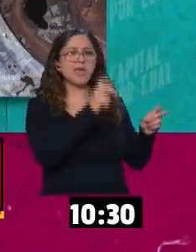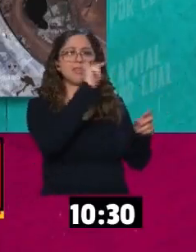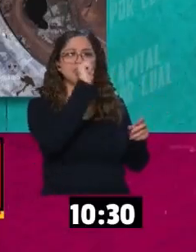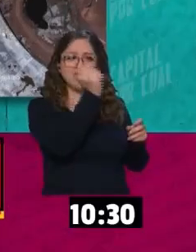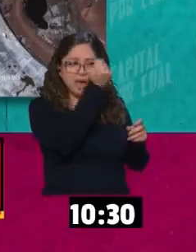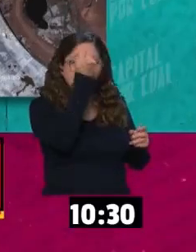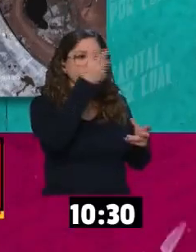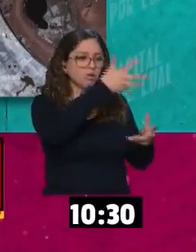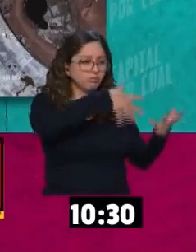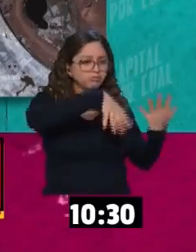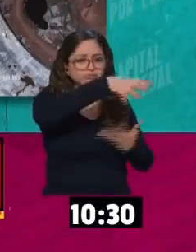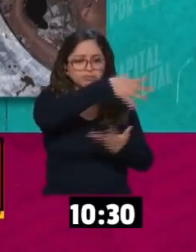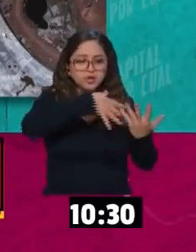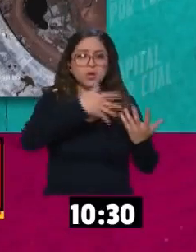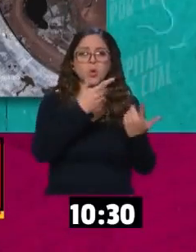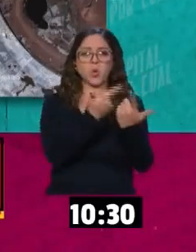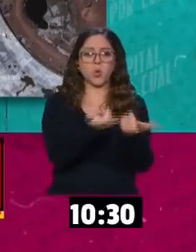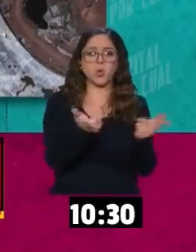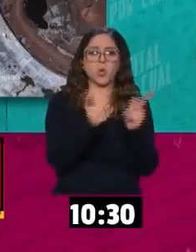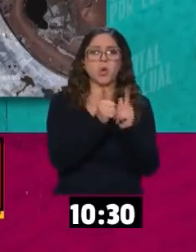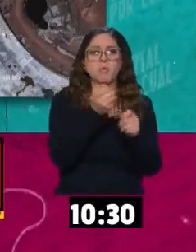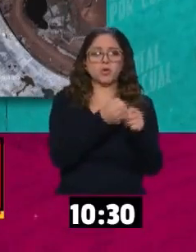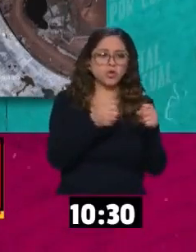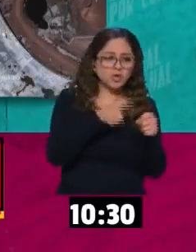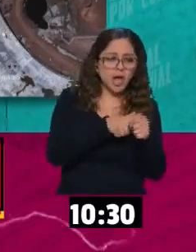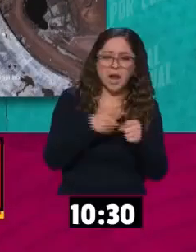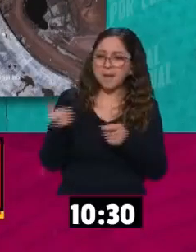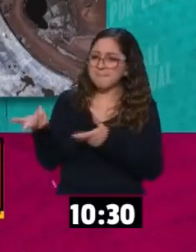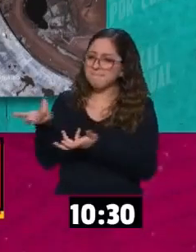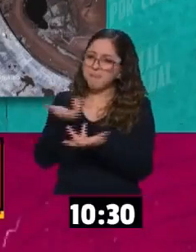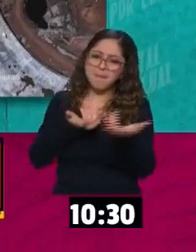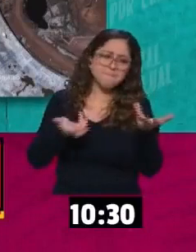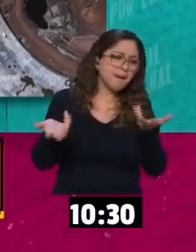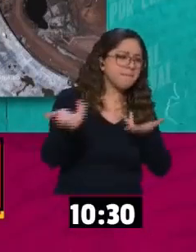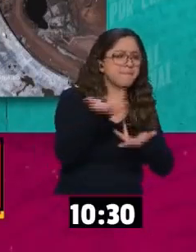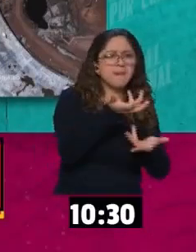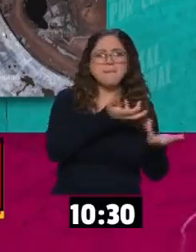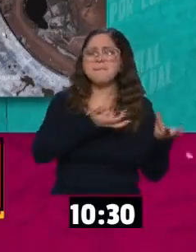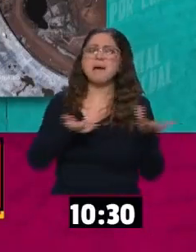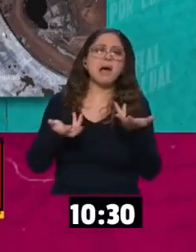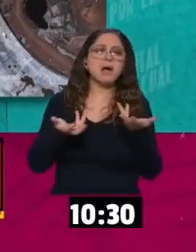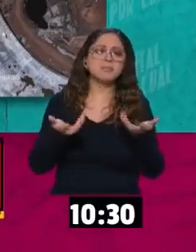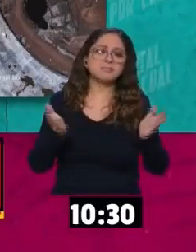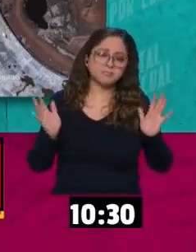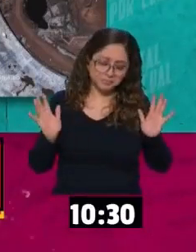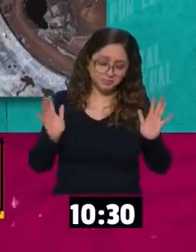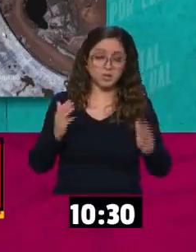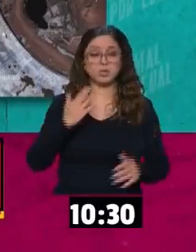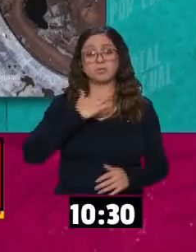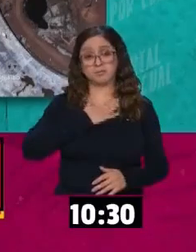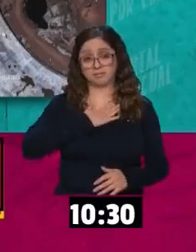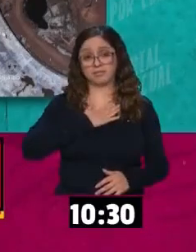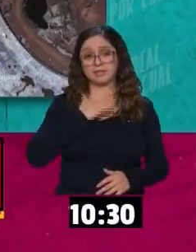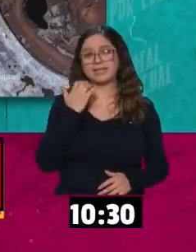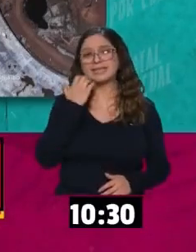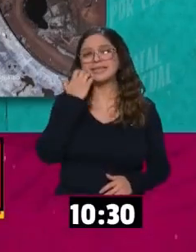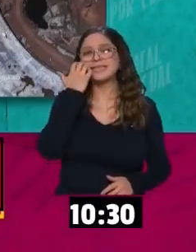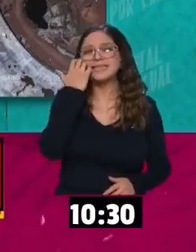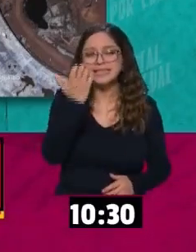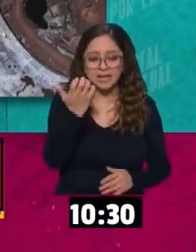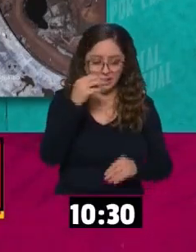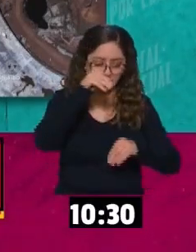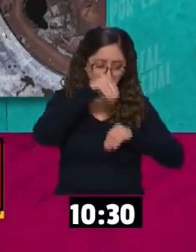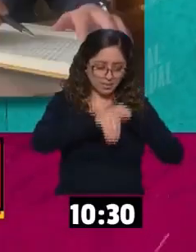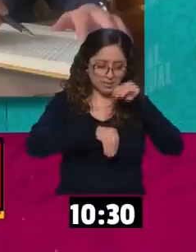grupos sociales con sus dificultades. Lo que yo planteo en este libro, lo que yo quise hacer en